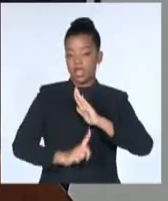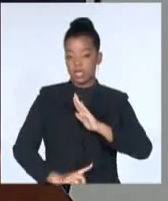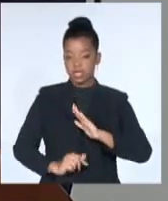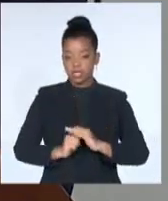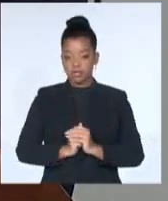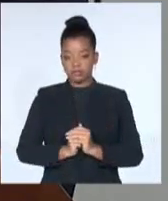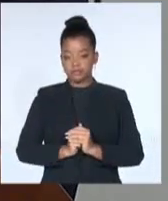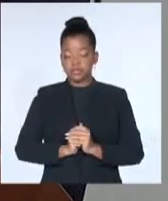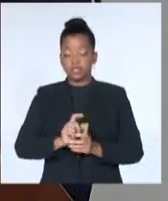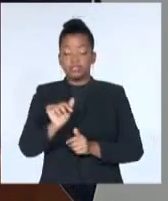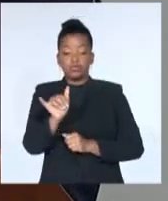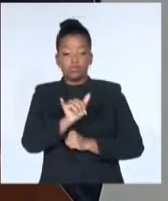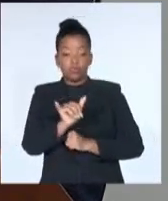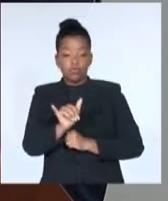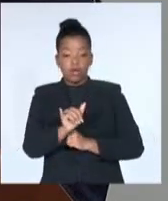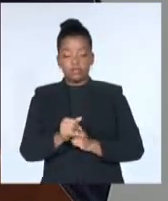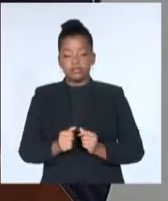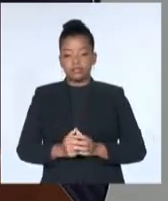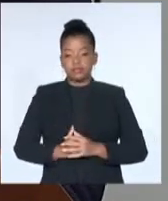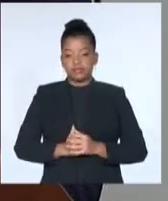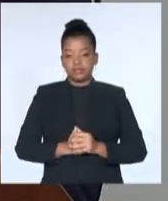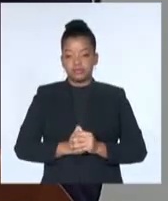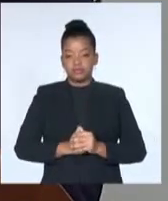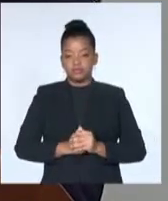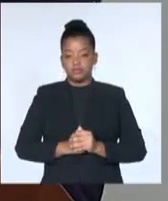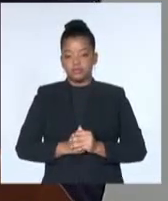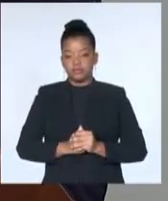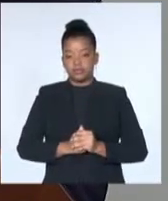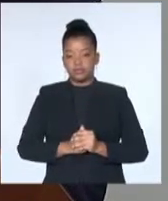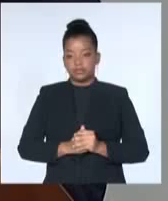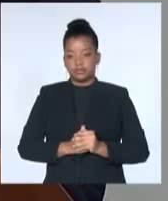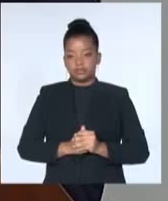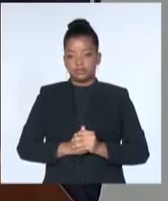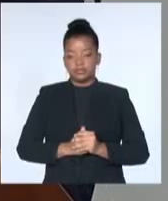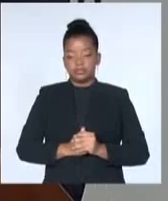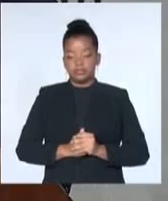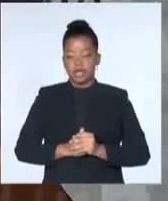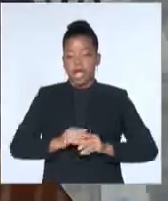atascos en el tráfico en las grandes ciudades.